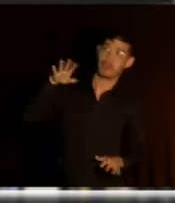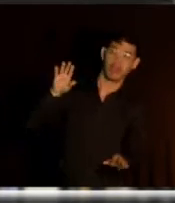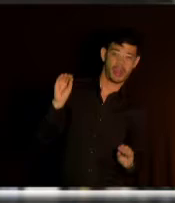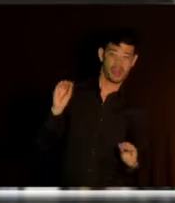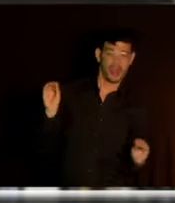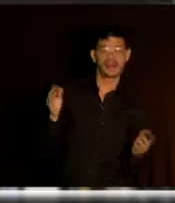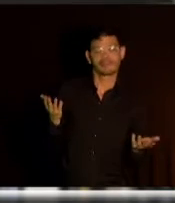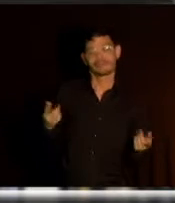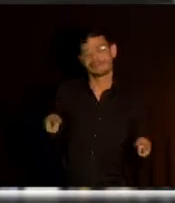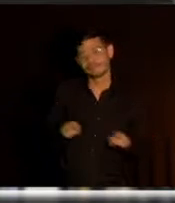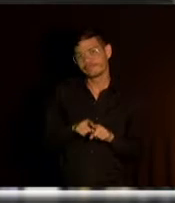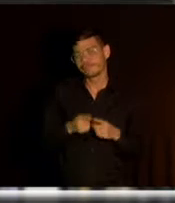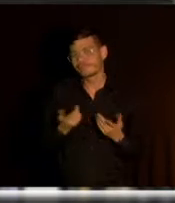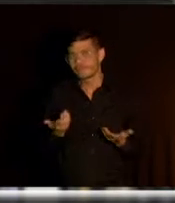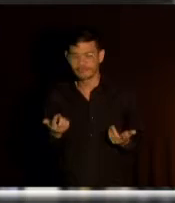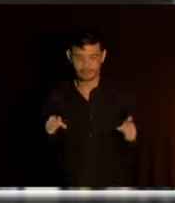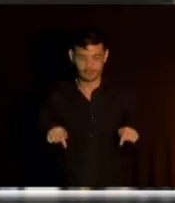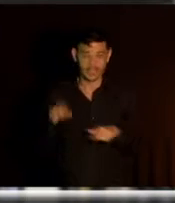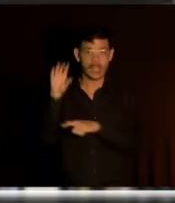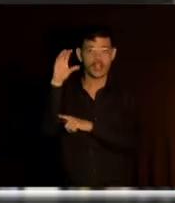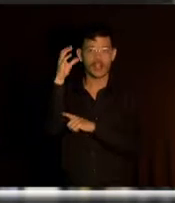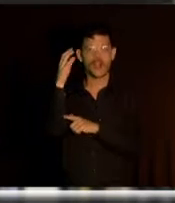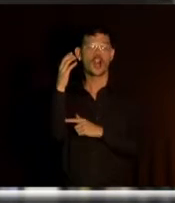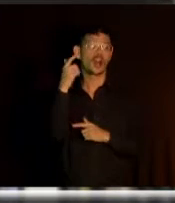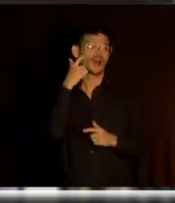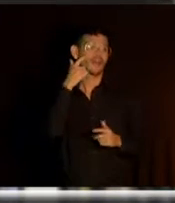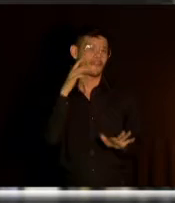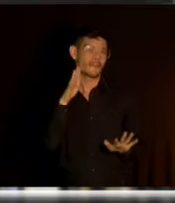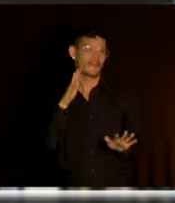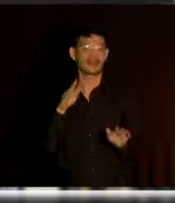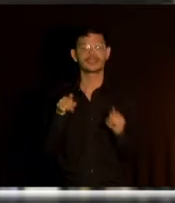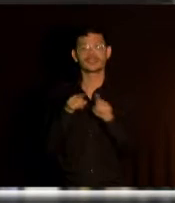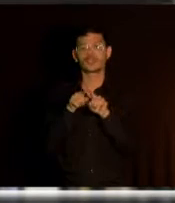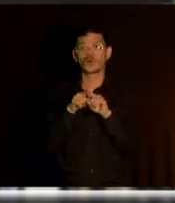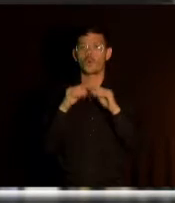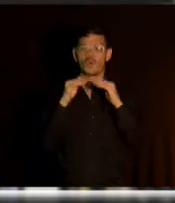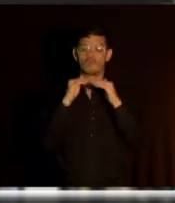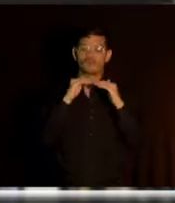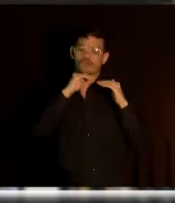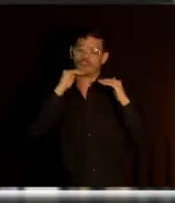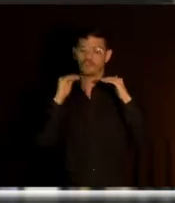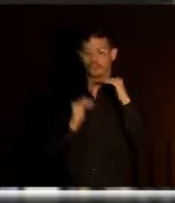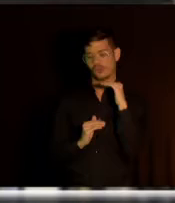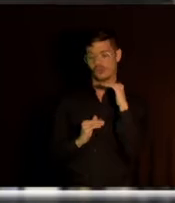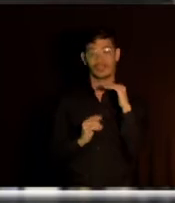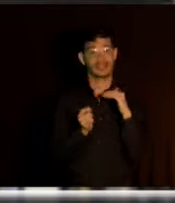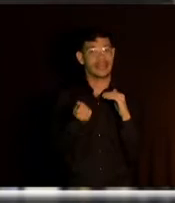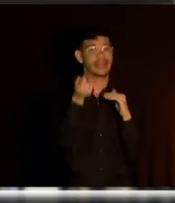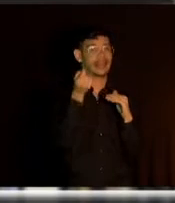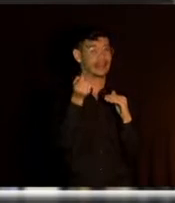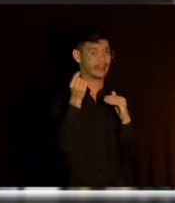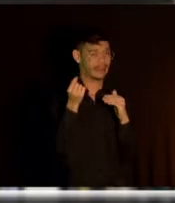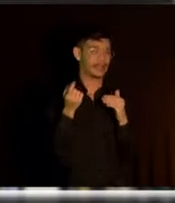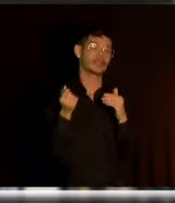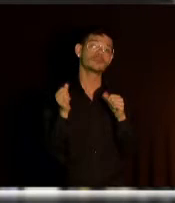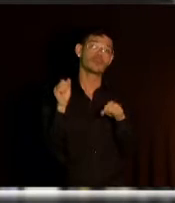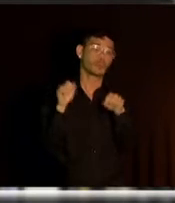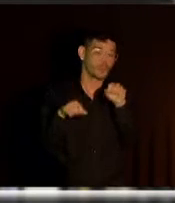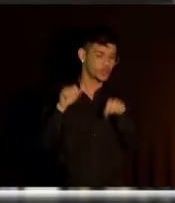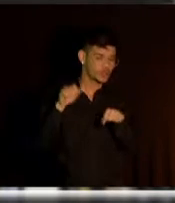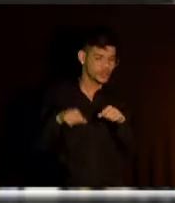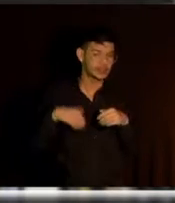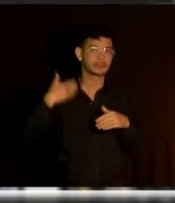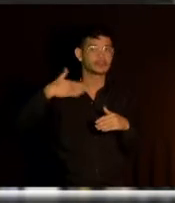Colombia, entrando en un estatus muy delicado que puede implicar algún tipo